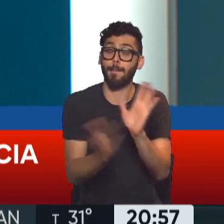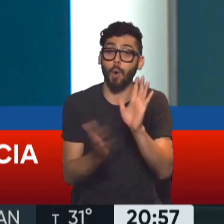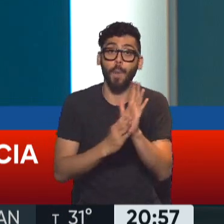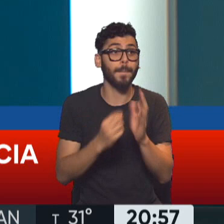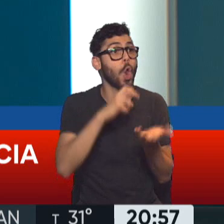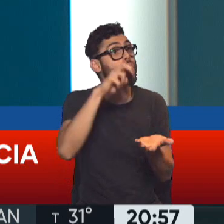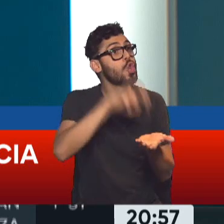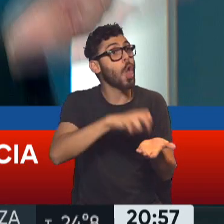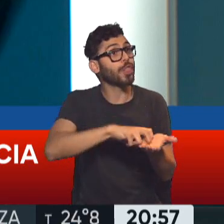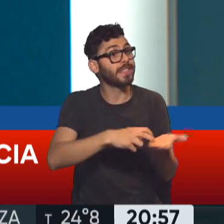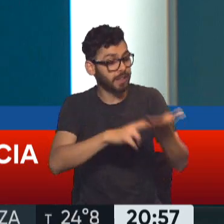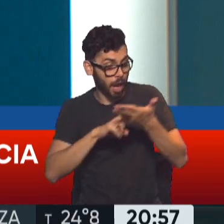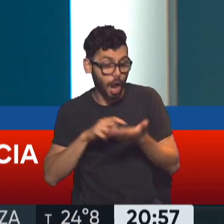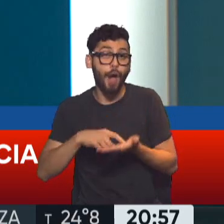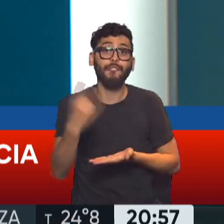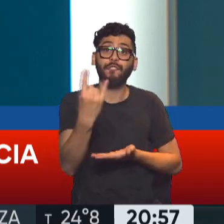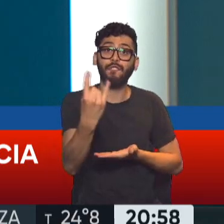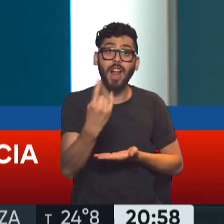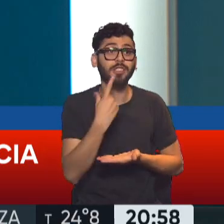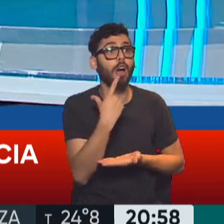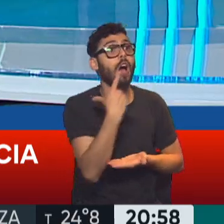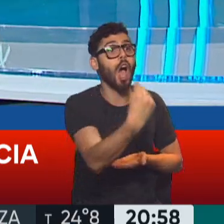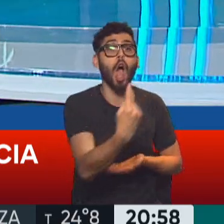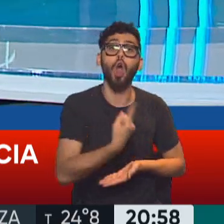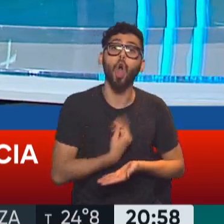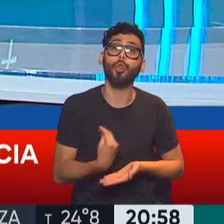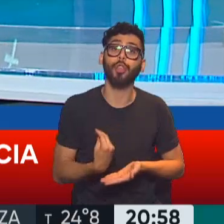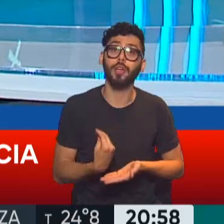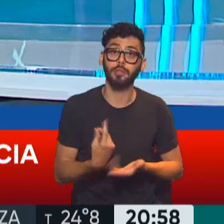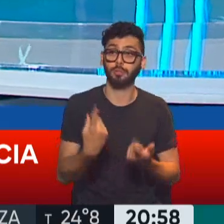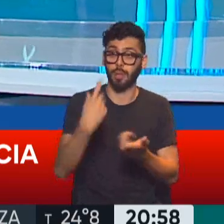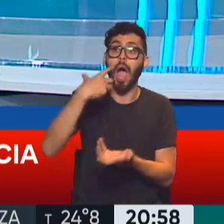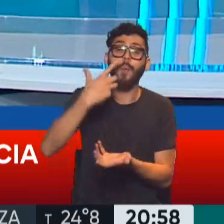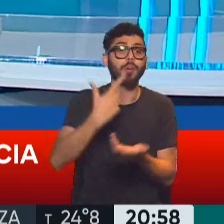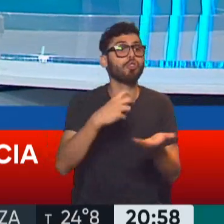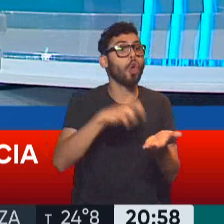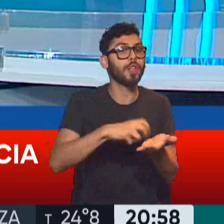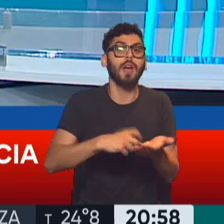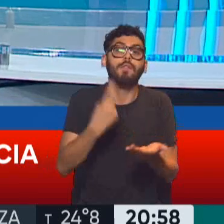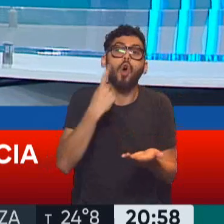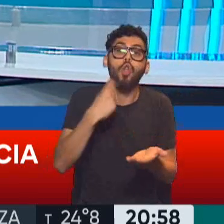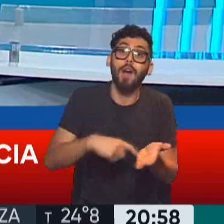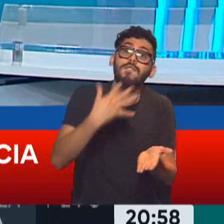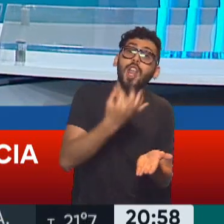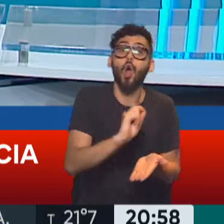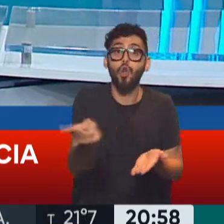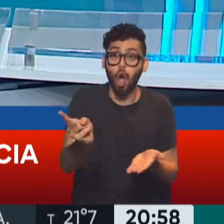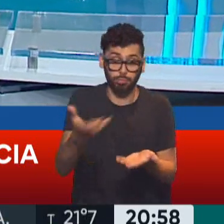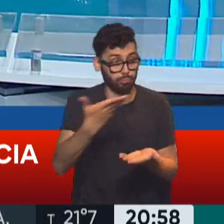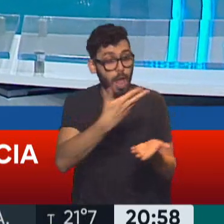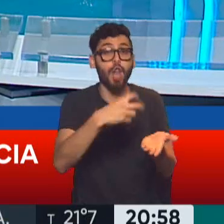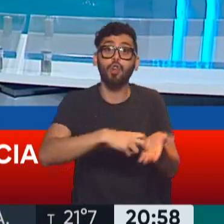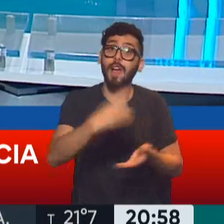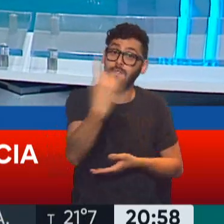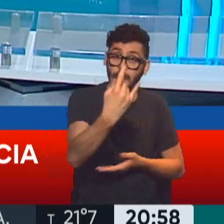yo estoy inerme. ¿A dónde voy? Entonces, tiene que haber algún proceso mediante el cual se verifica la noticia y aquel que propaga una noticia falsa,